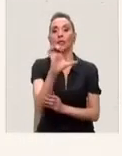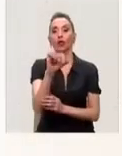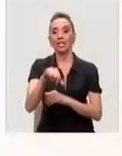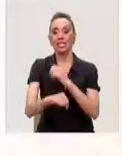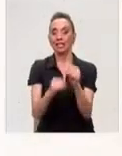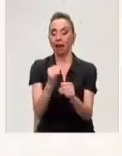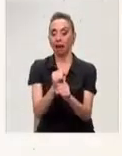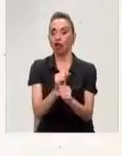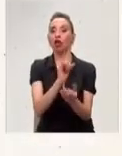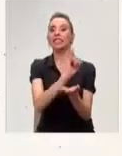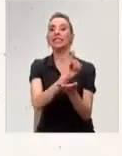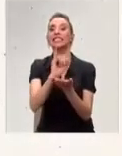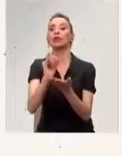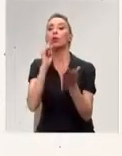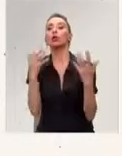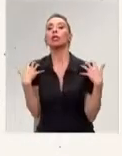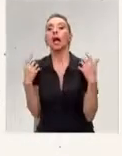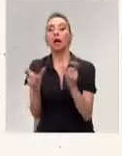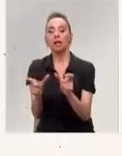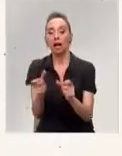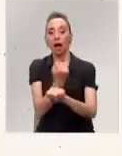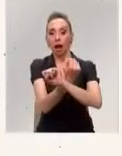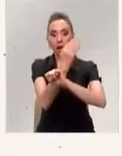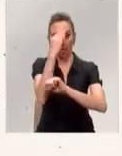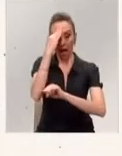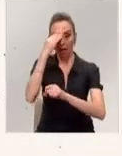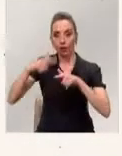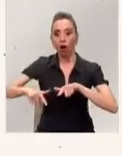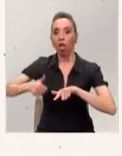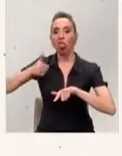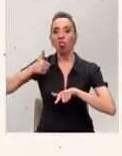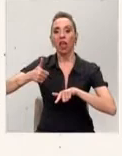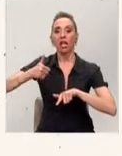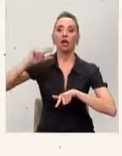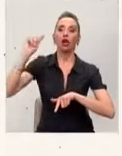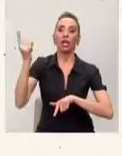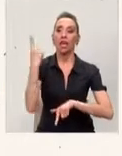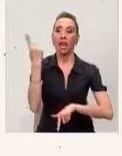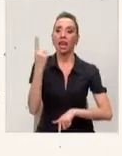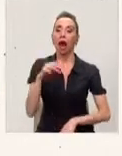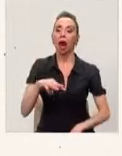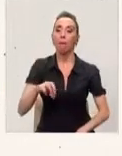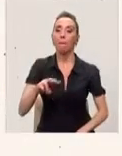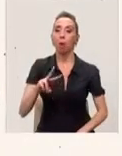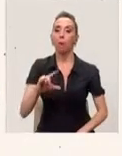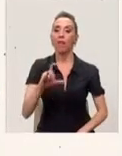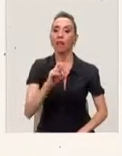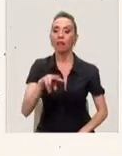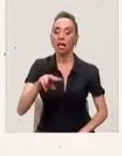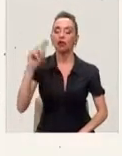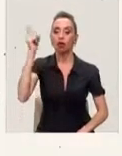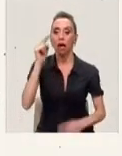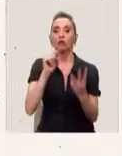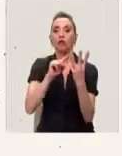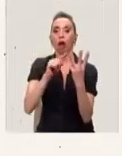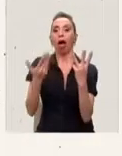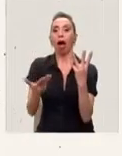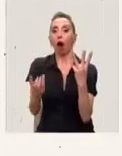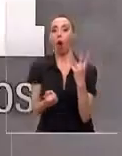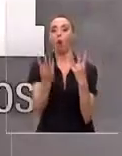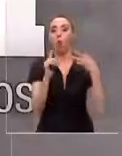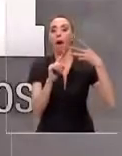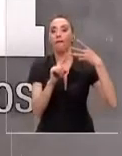las instituciones encargadas de ello eran Carabineros y la Dirección General de Movilización Nacional. Ahora se suma la Policía